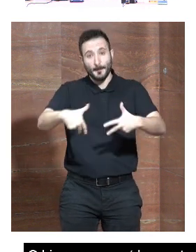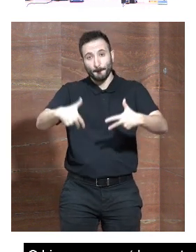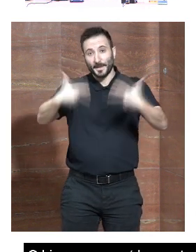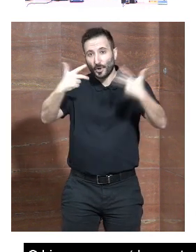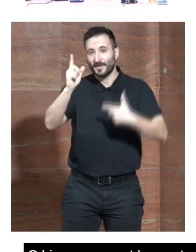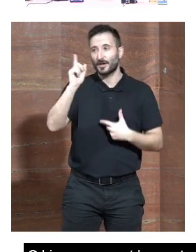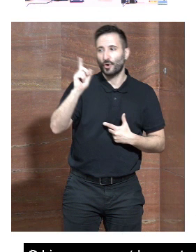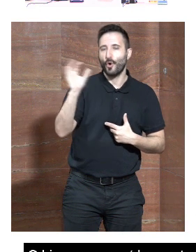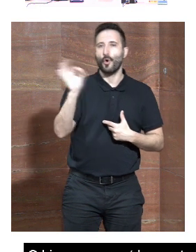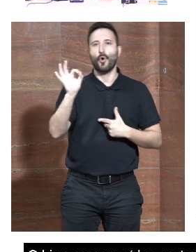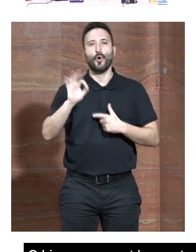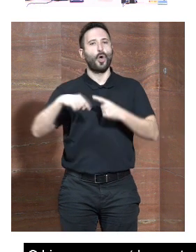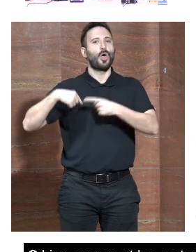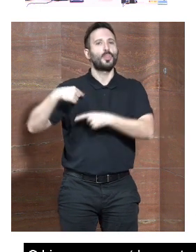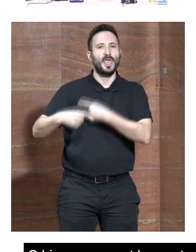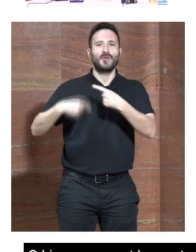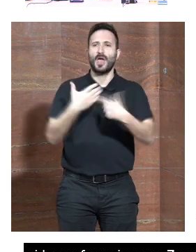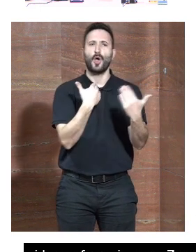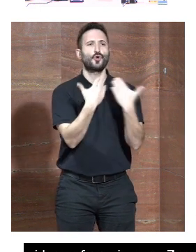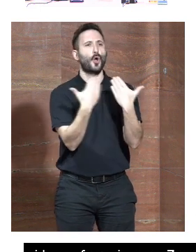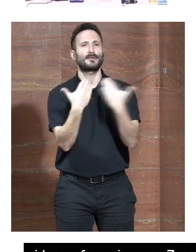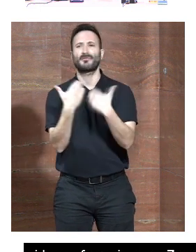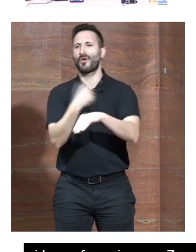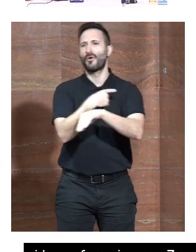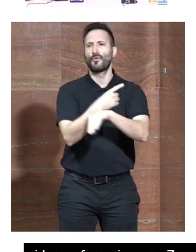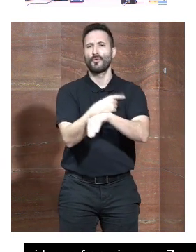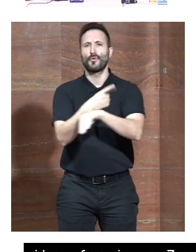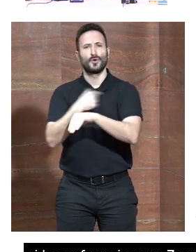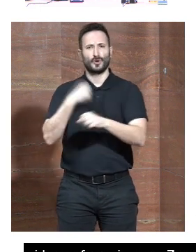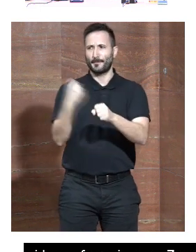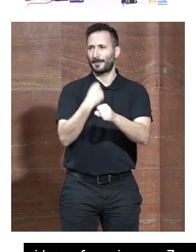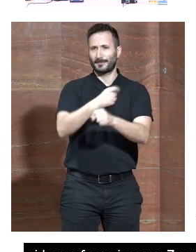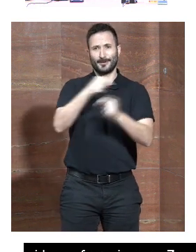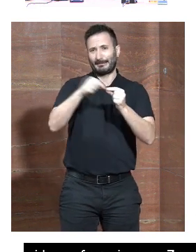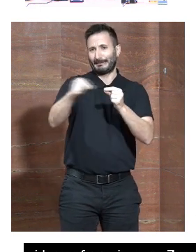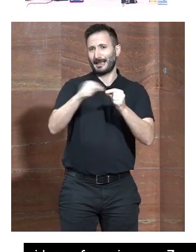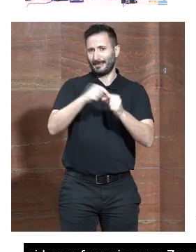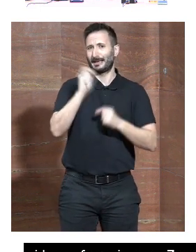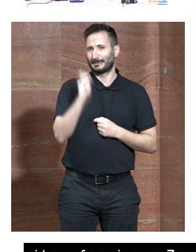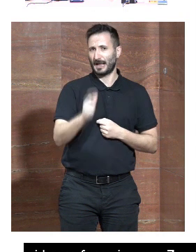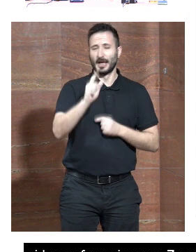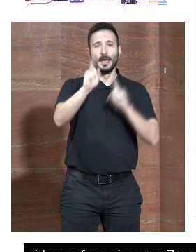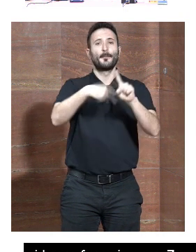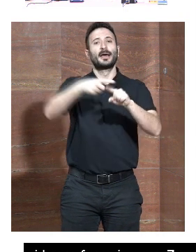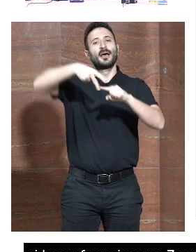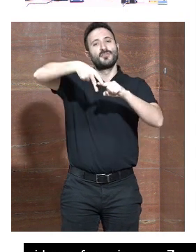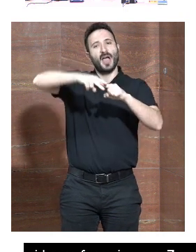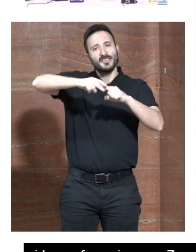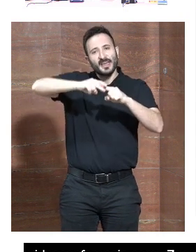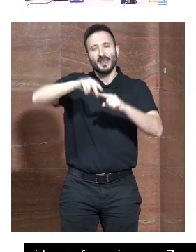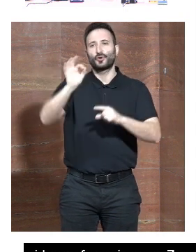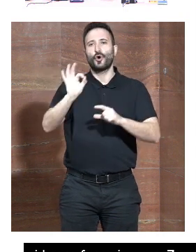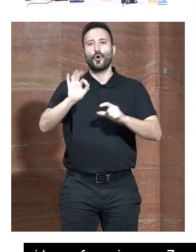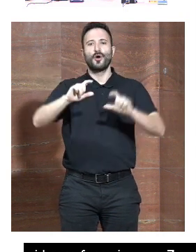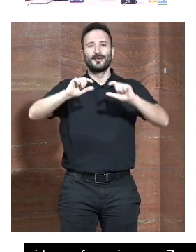videoconferencias o conversaciones que podamos tener todos los días, a todas horas, sobre todo los que teletrabajamos, sino talleres ¿no? O